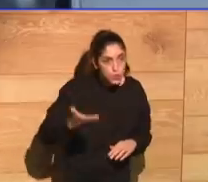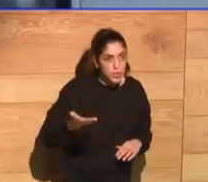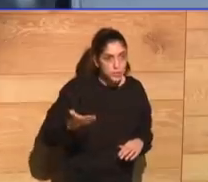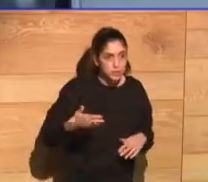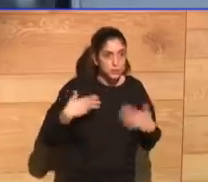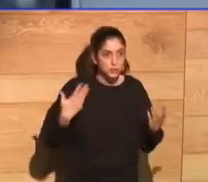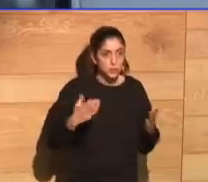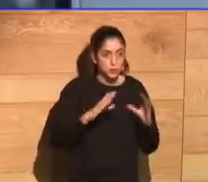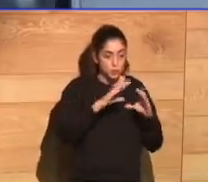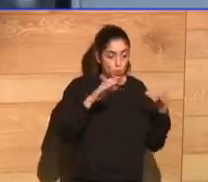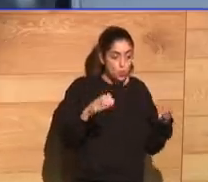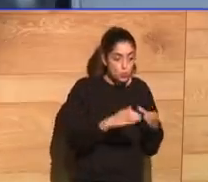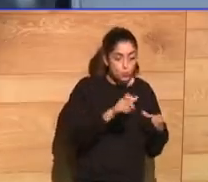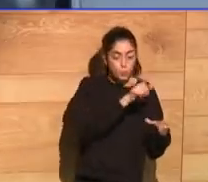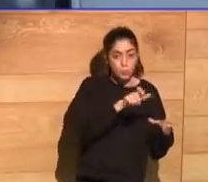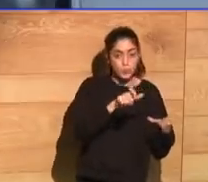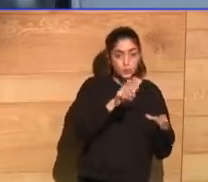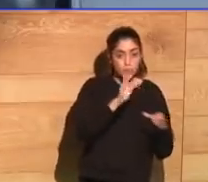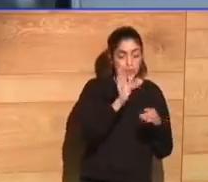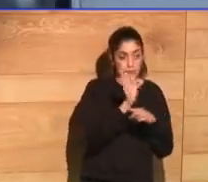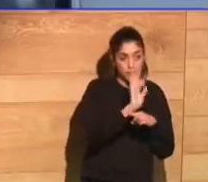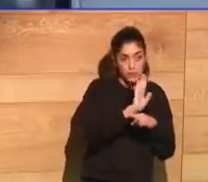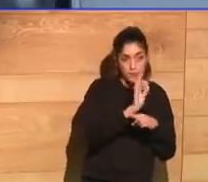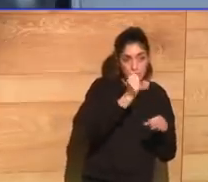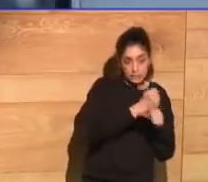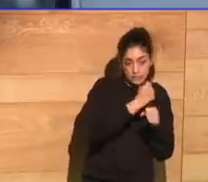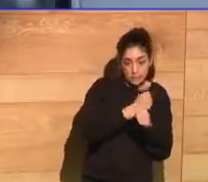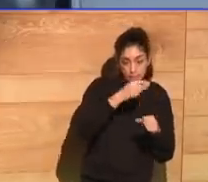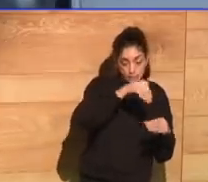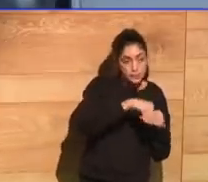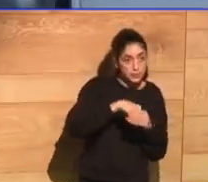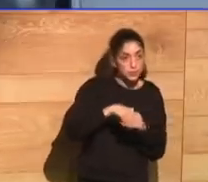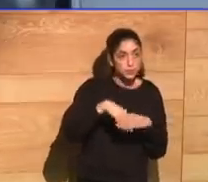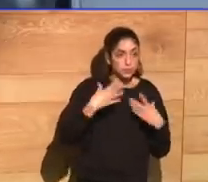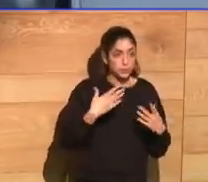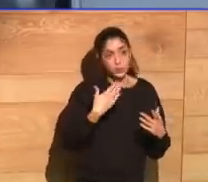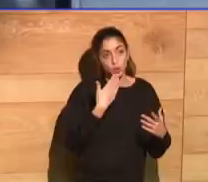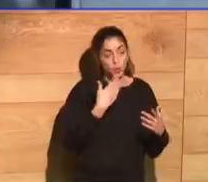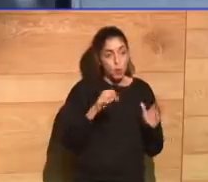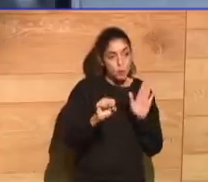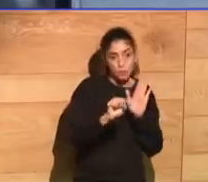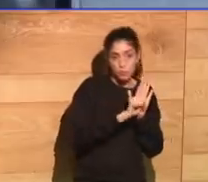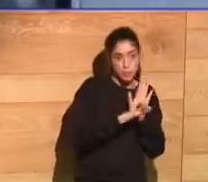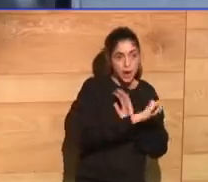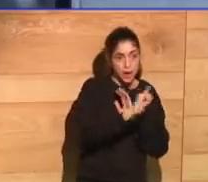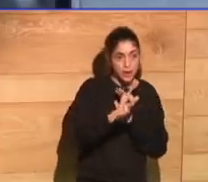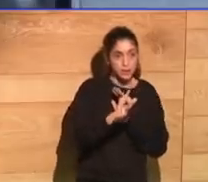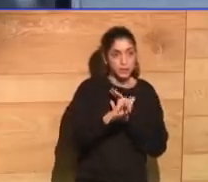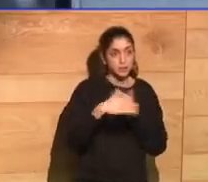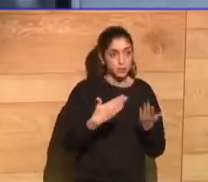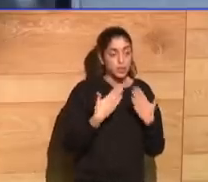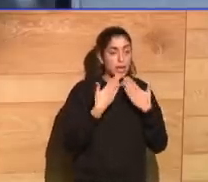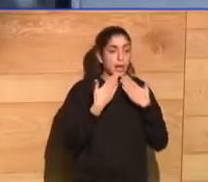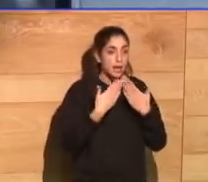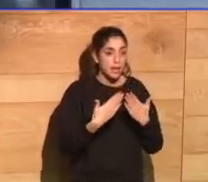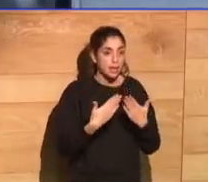de cineastas que trabaja en otros términos, pero que guarda el impacto y el tributo y el agradecimiento hacia